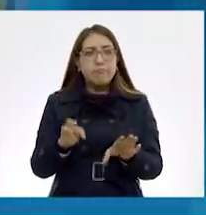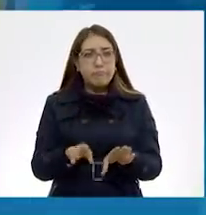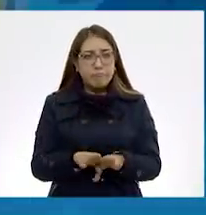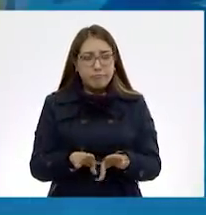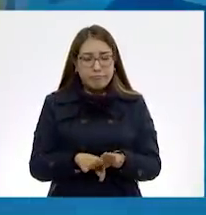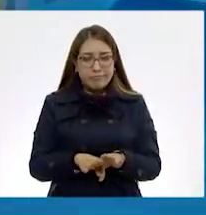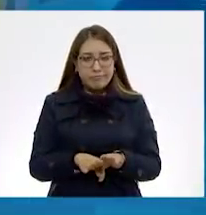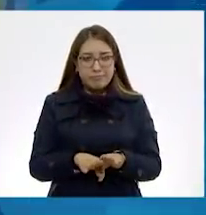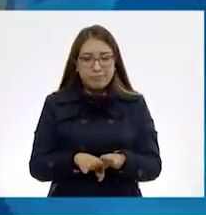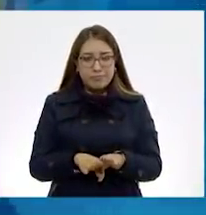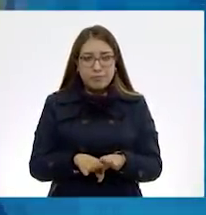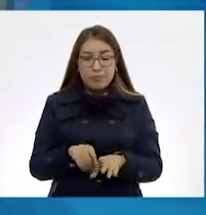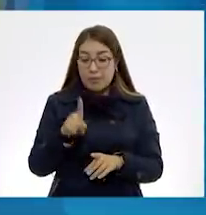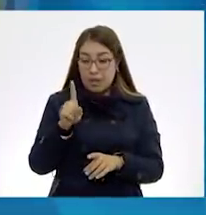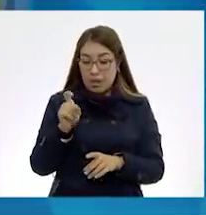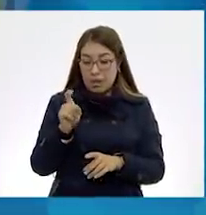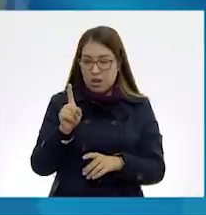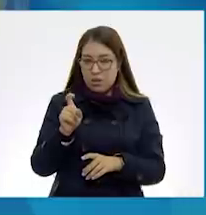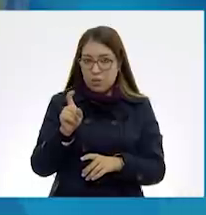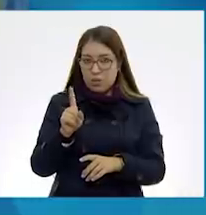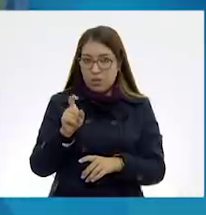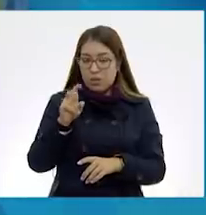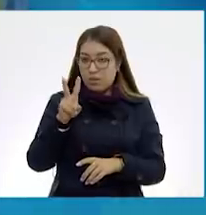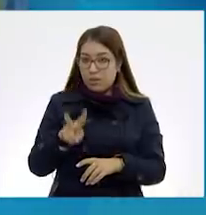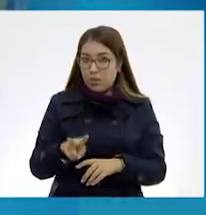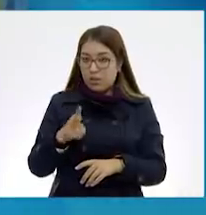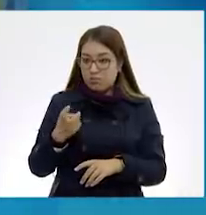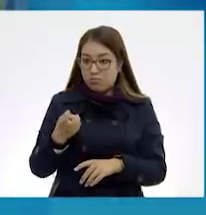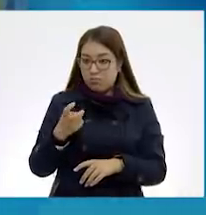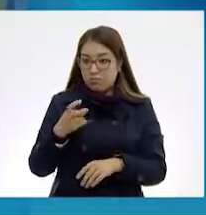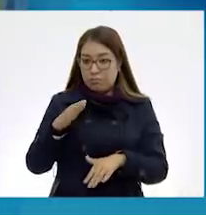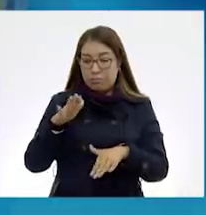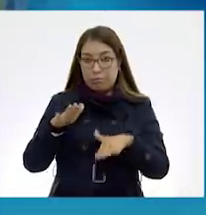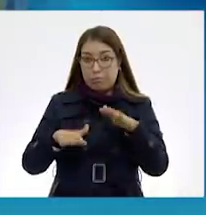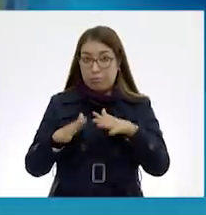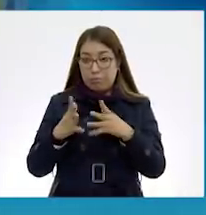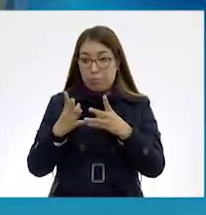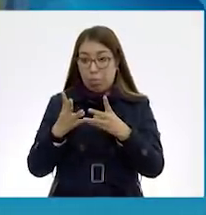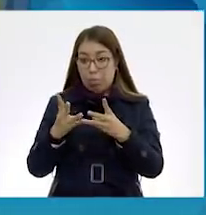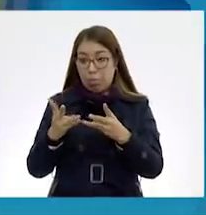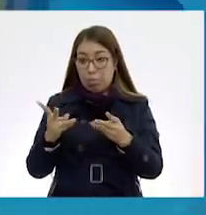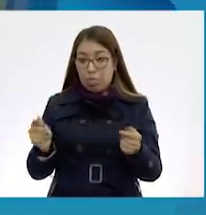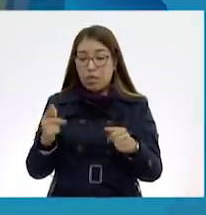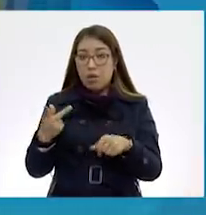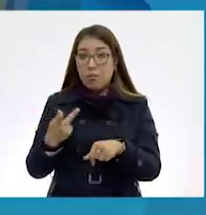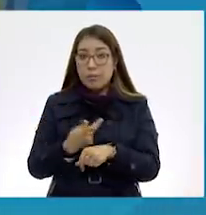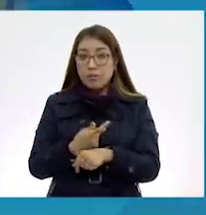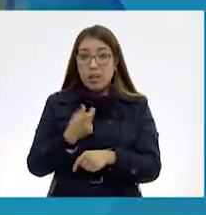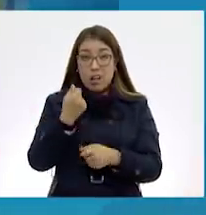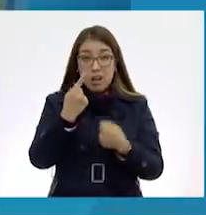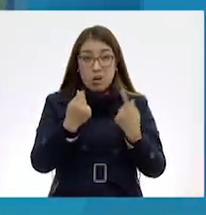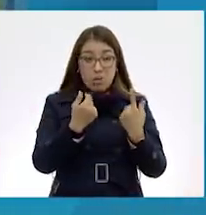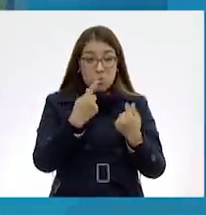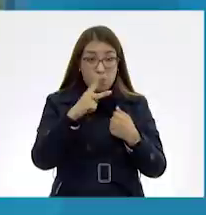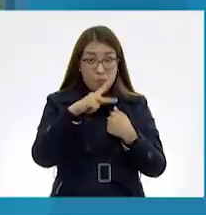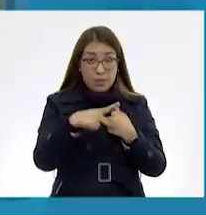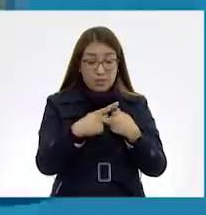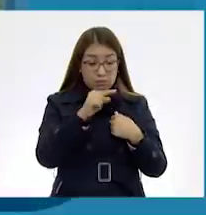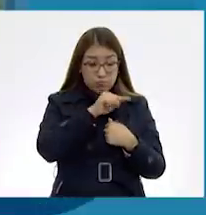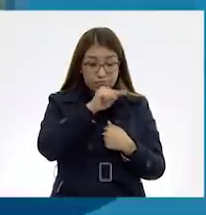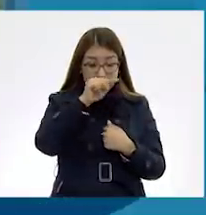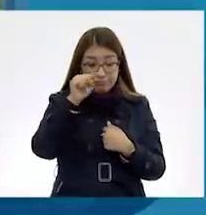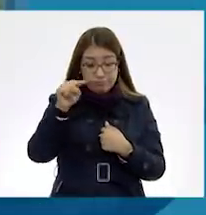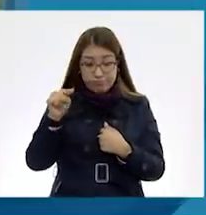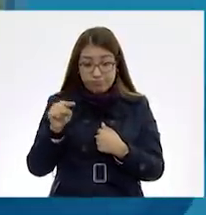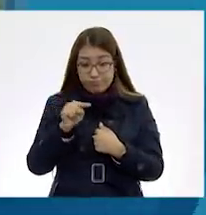La disponibilidad del agua condiciona la posibilidad de desarrollo de algunas regiones del país y su